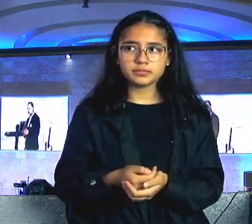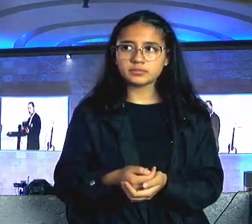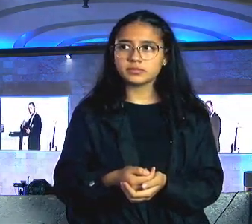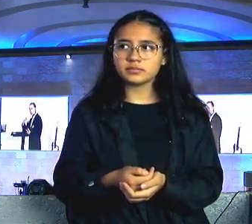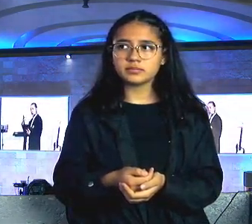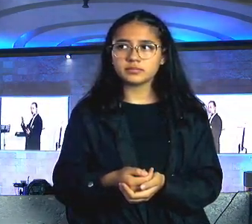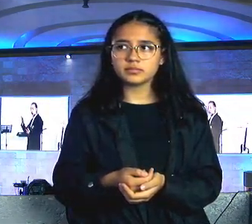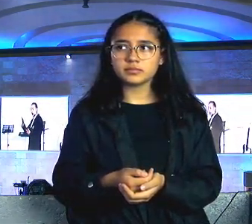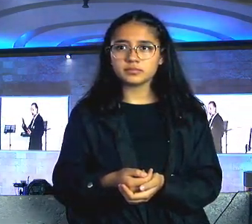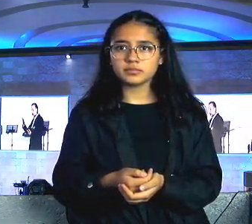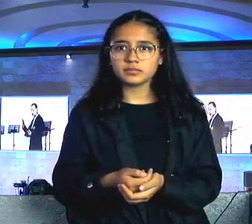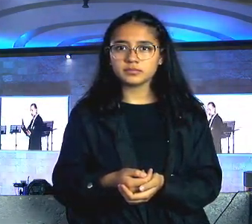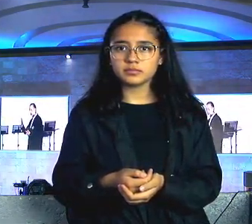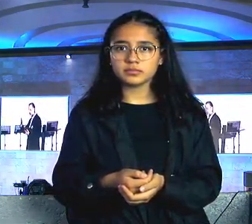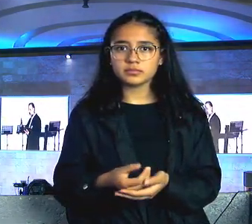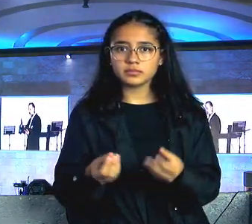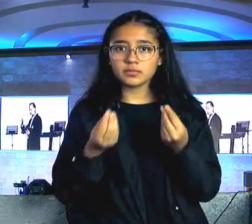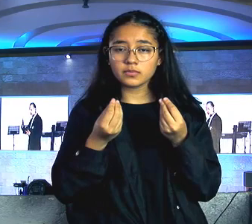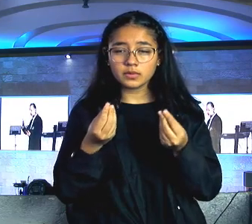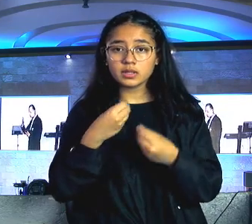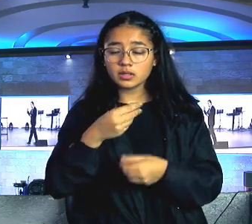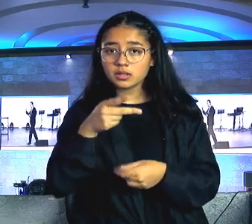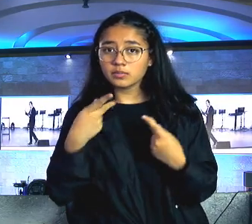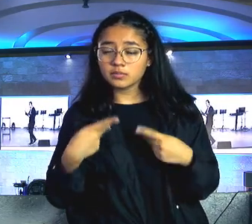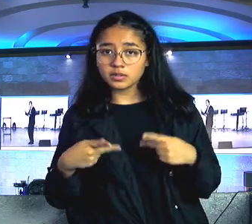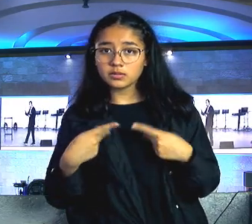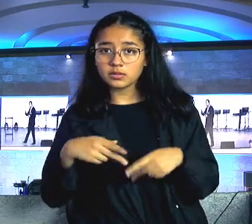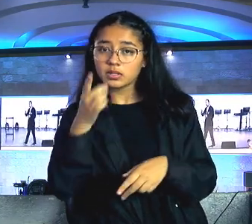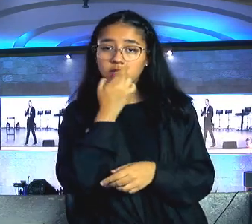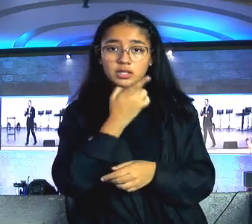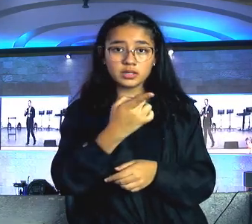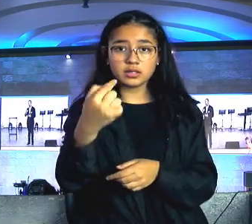Mucha gente puede proclamar, yo soy honesto,